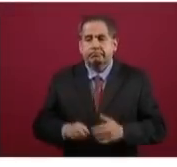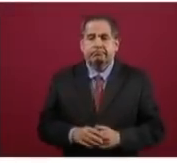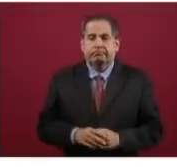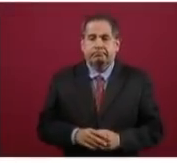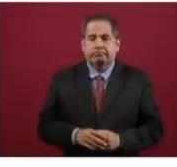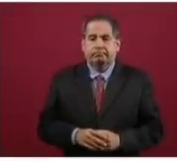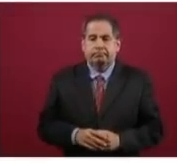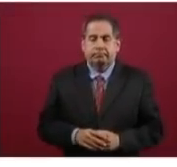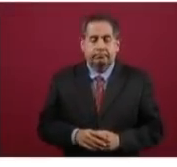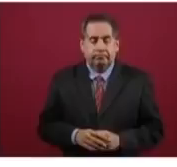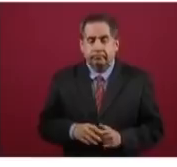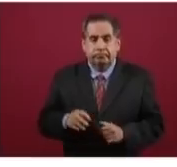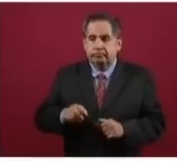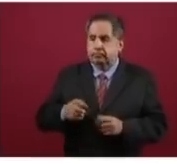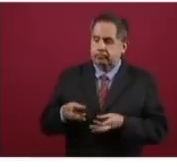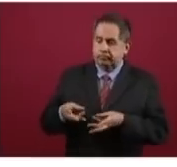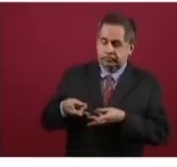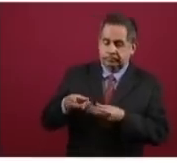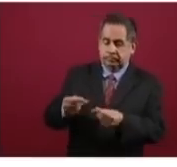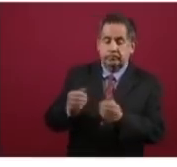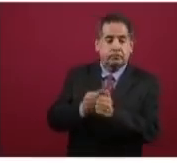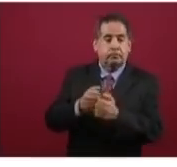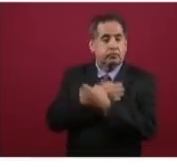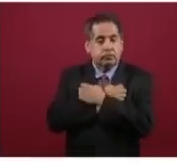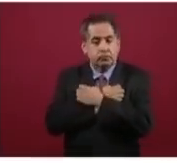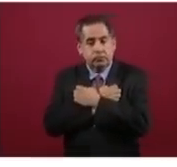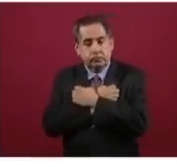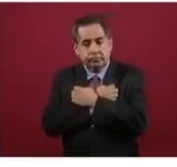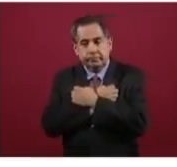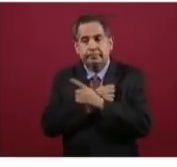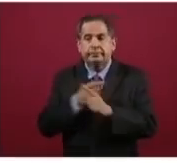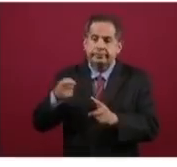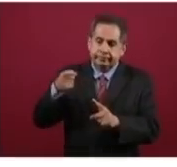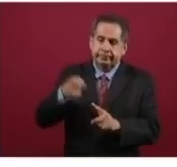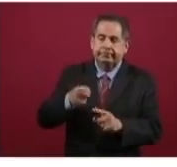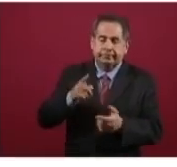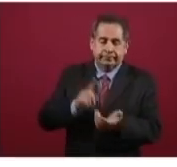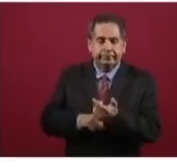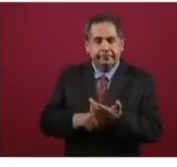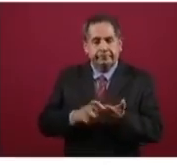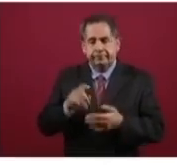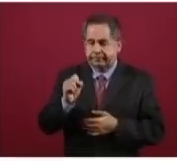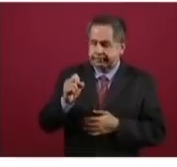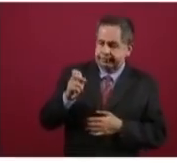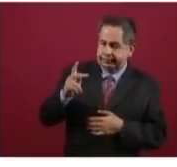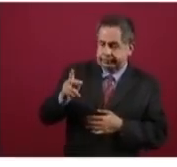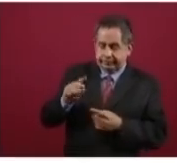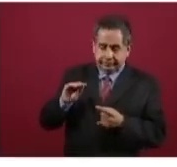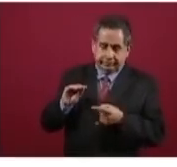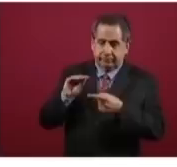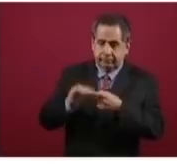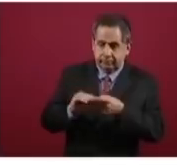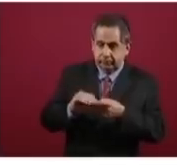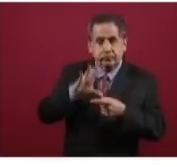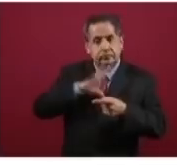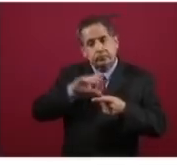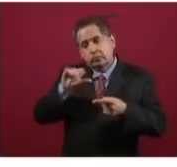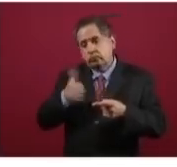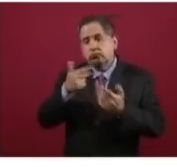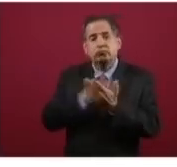cuál es el gasto que va asociado a la educación por supuesto que ahí aparecería el gasto de la sep pero hay programas de alfabetización